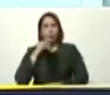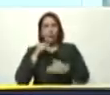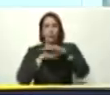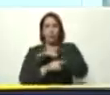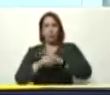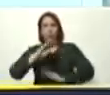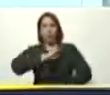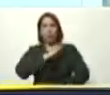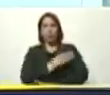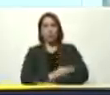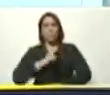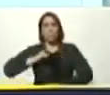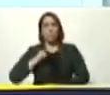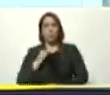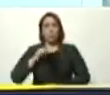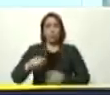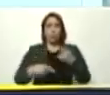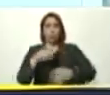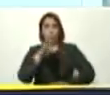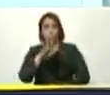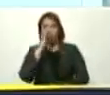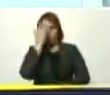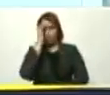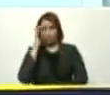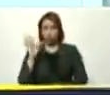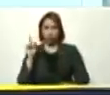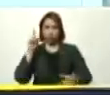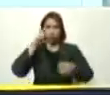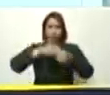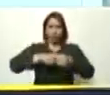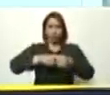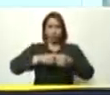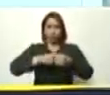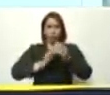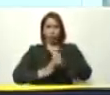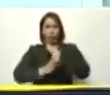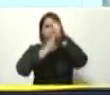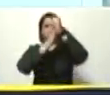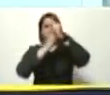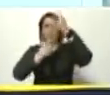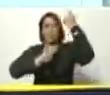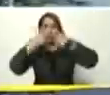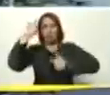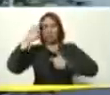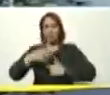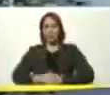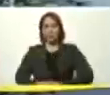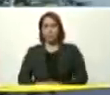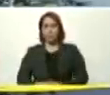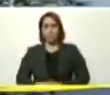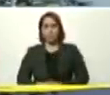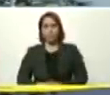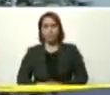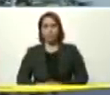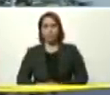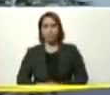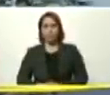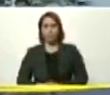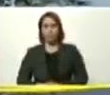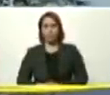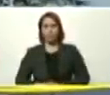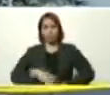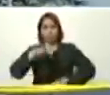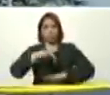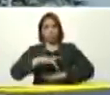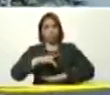policiales y luego del 4 de febrero se unió al liderazgo del comandante Chávez y le tocó una